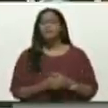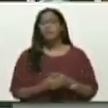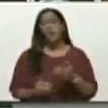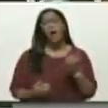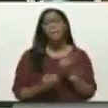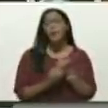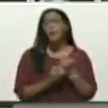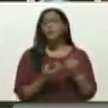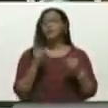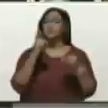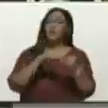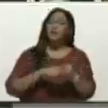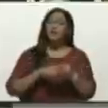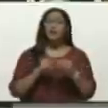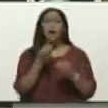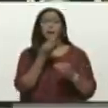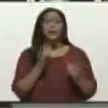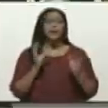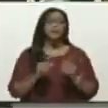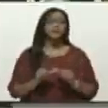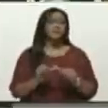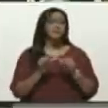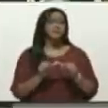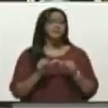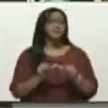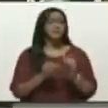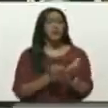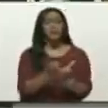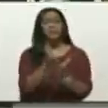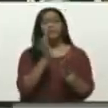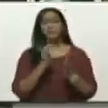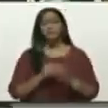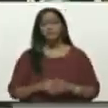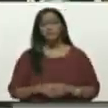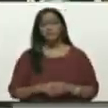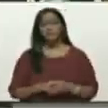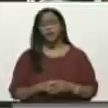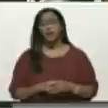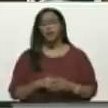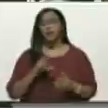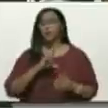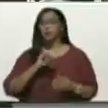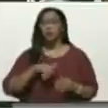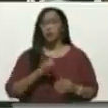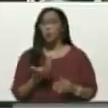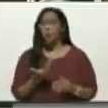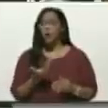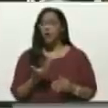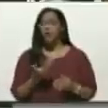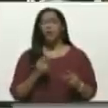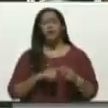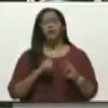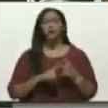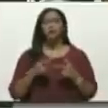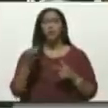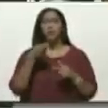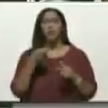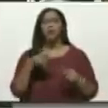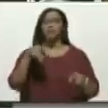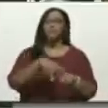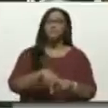que son sus lacayos, ah bueno, sigue avanzando. Y donde no puede avanzar, entonces busca la forma, puede perseguirlo. Pero lo cierto es